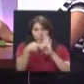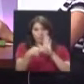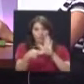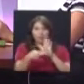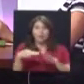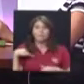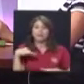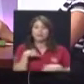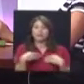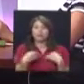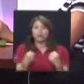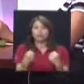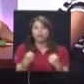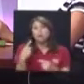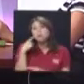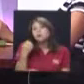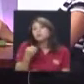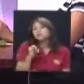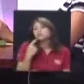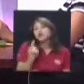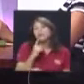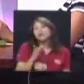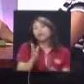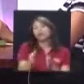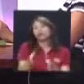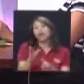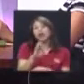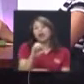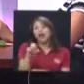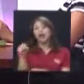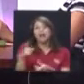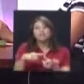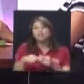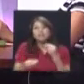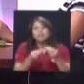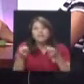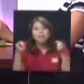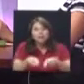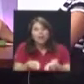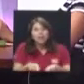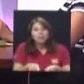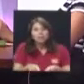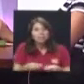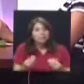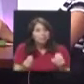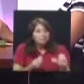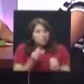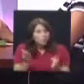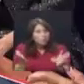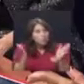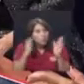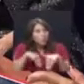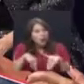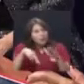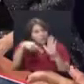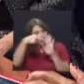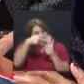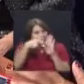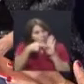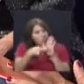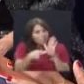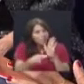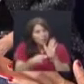porque si solo se lo dejamos a la caja no entonces que lo que va a pasar queda por fuera la regulación para aquellos y aquellas